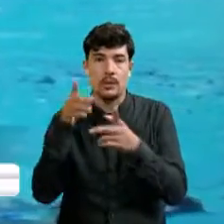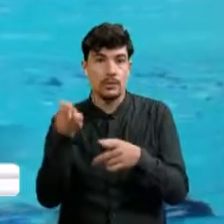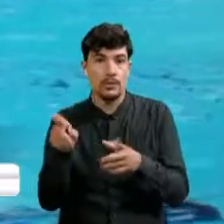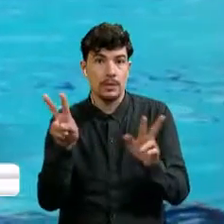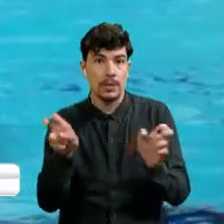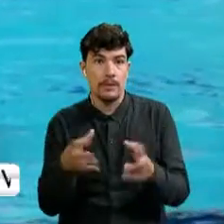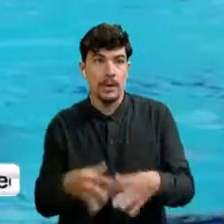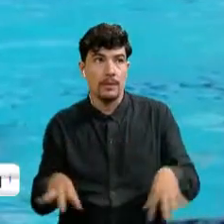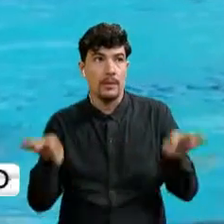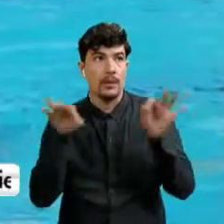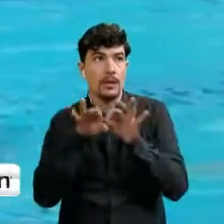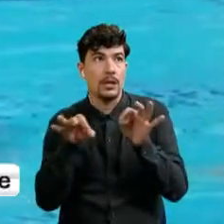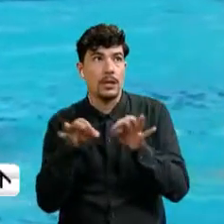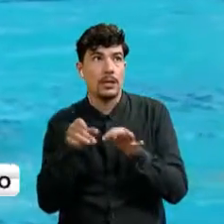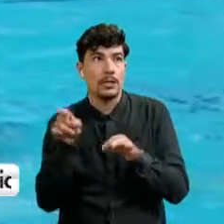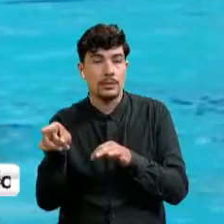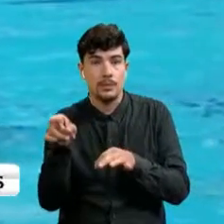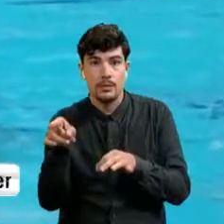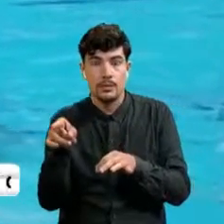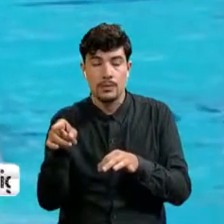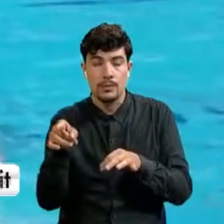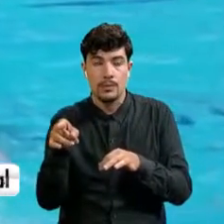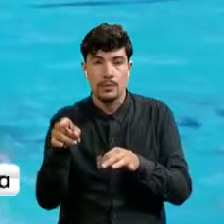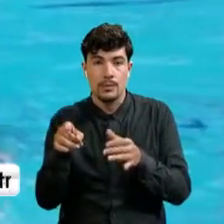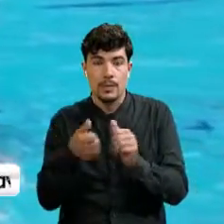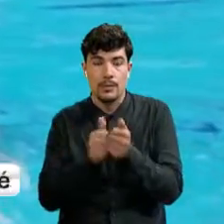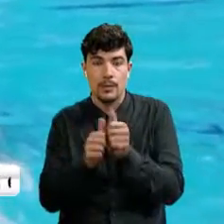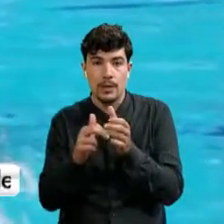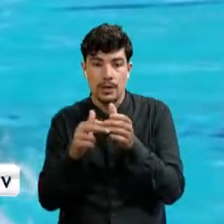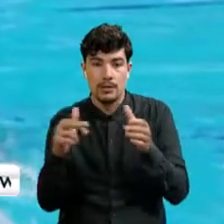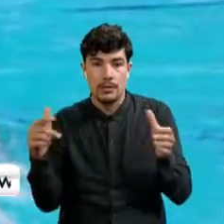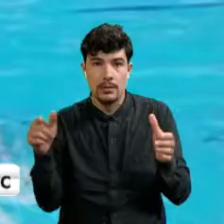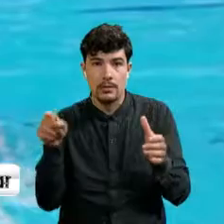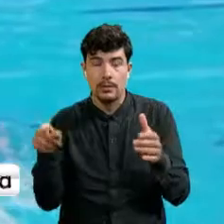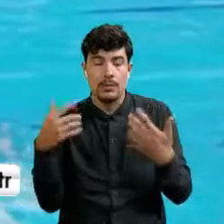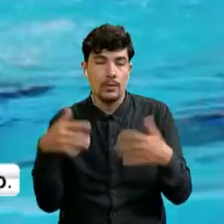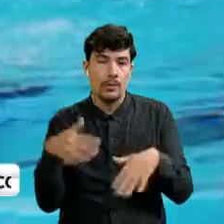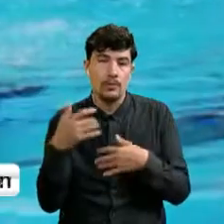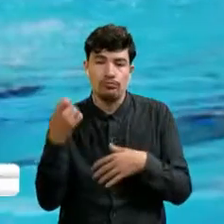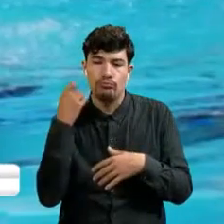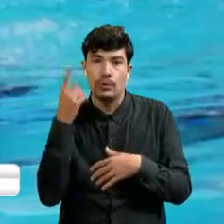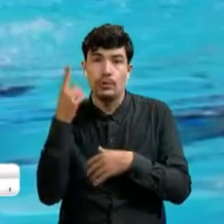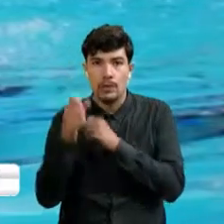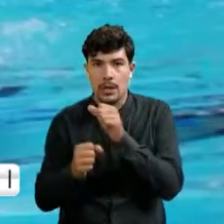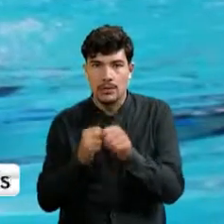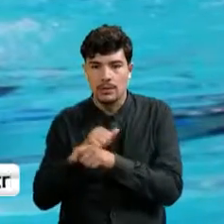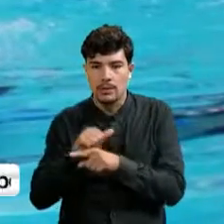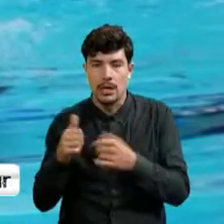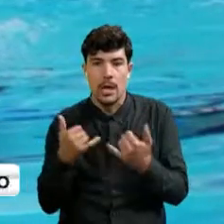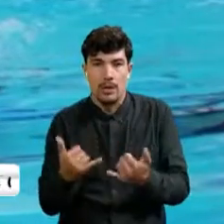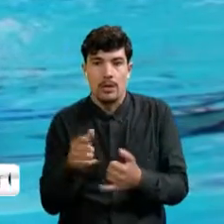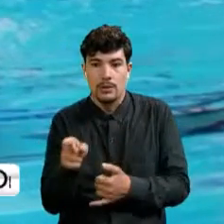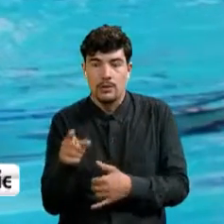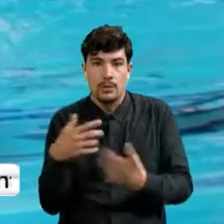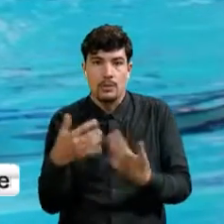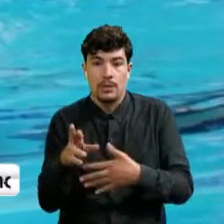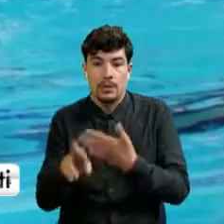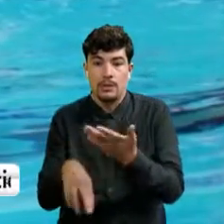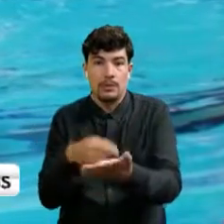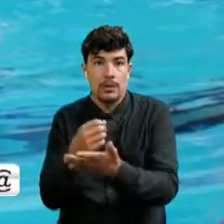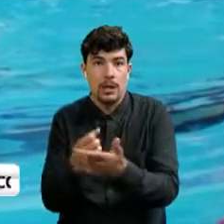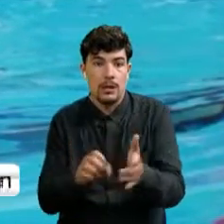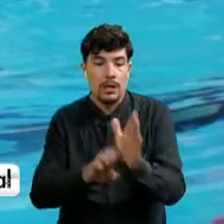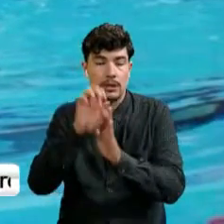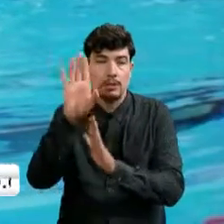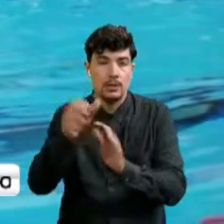importante para una incipiente modalidad deportiva que empezamos nosotros hace un año y ya estamos logrando éxitos deportivos